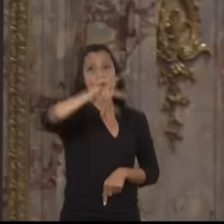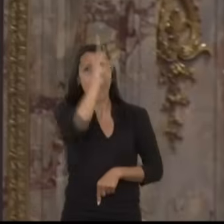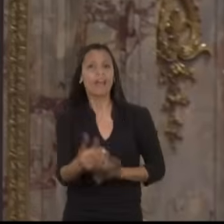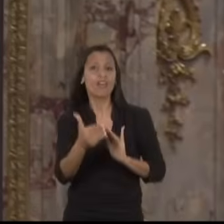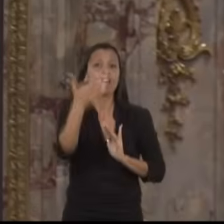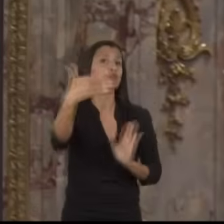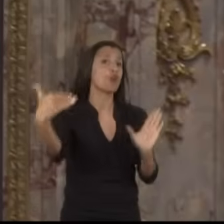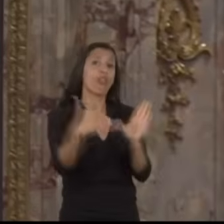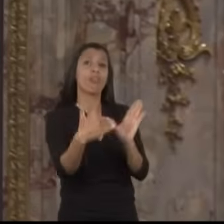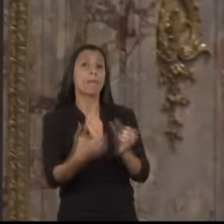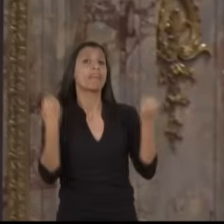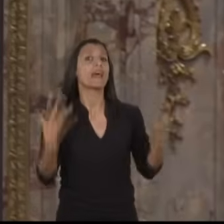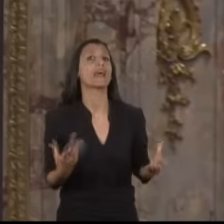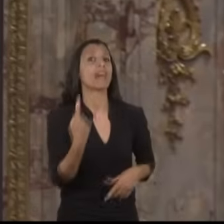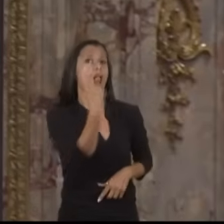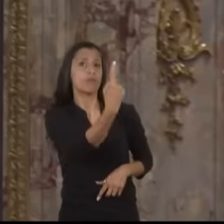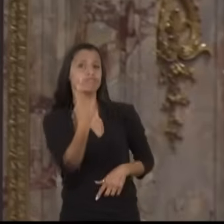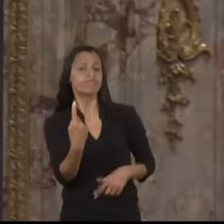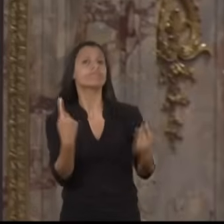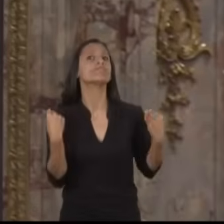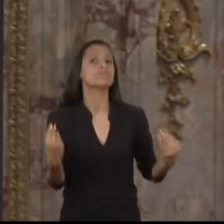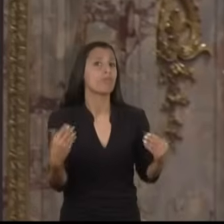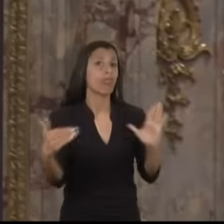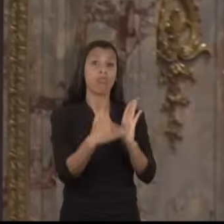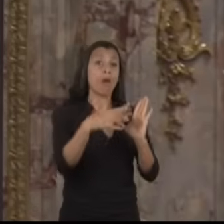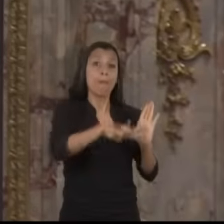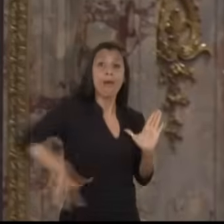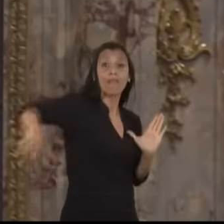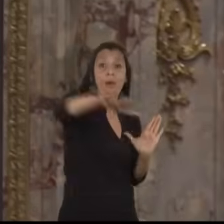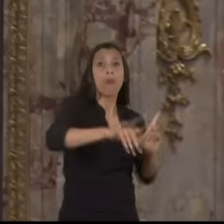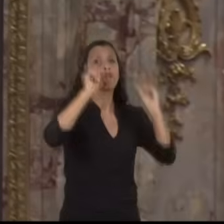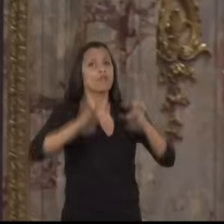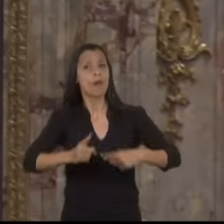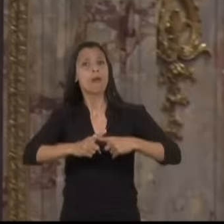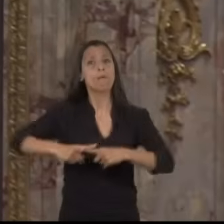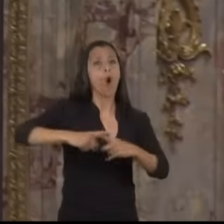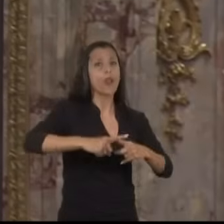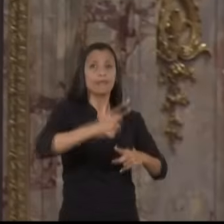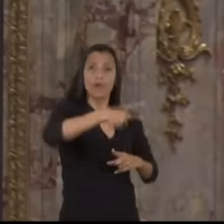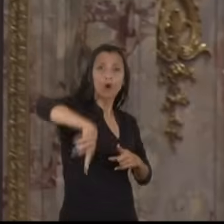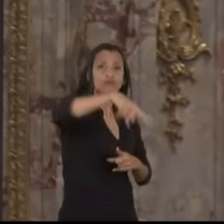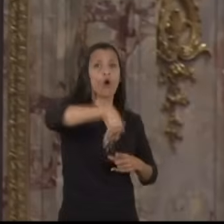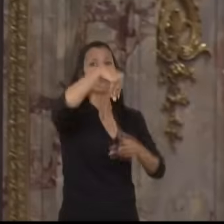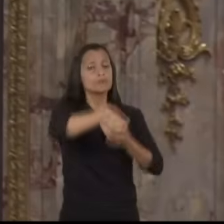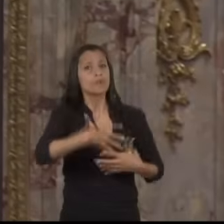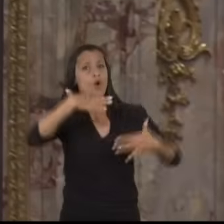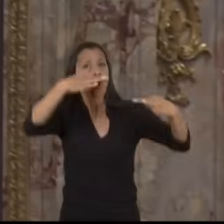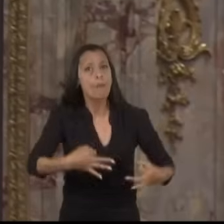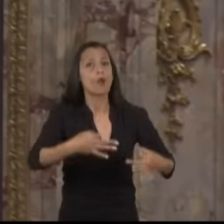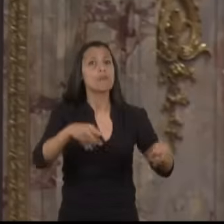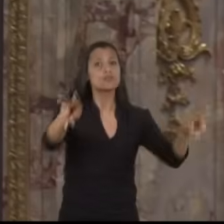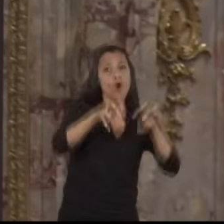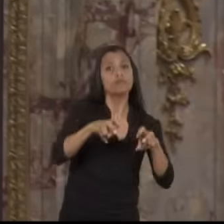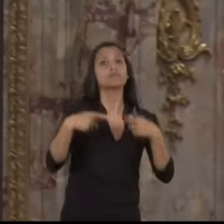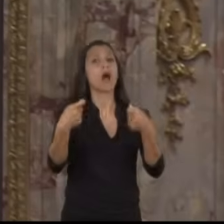depende fundamentalmente de una sola cosa: que el pueblo y la política se comprometan con el orden fiscal.